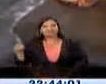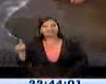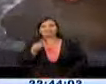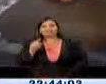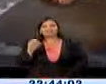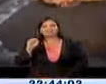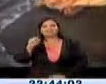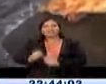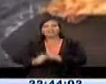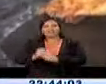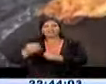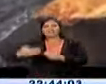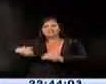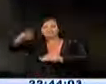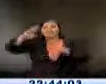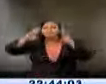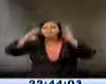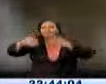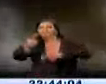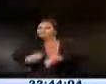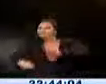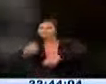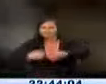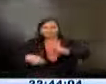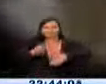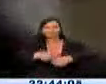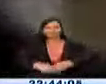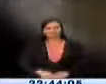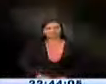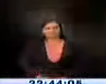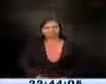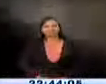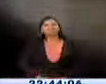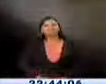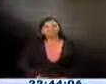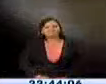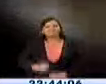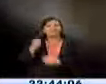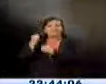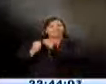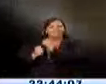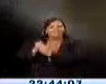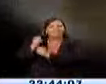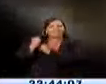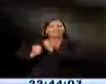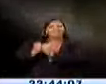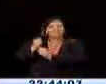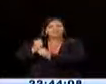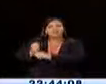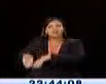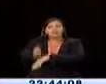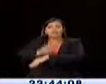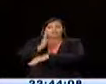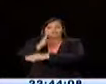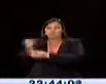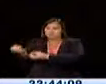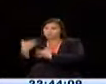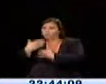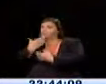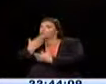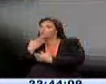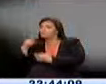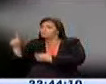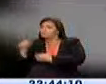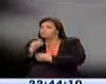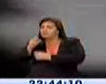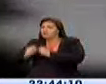que atienden al público. Y de ahí quedamos nosotros. Ya son años, como decía mi mamá, ya son como unos 100 años